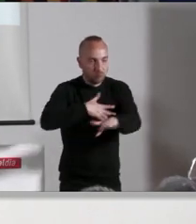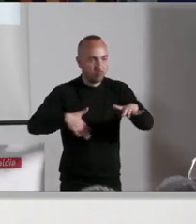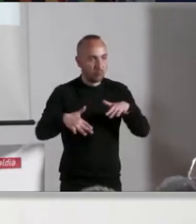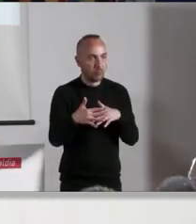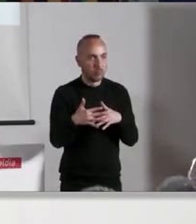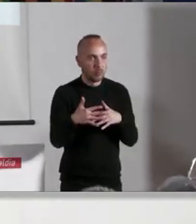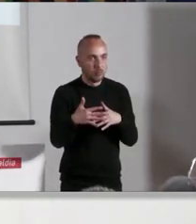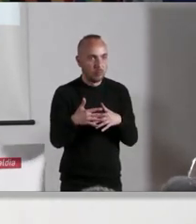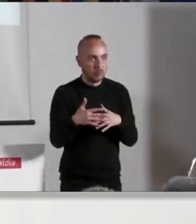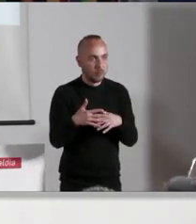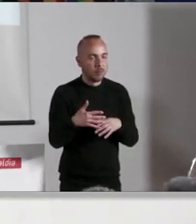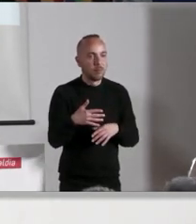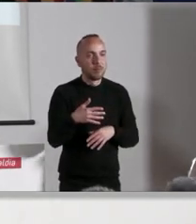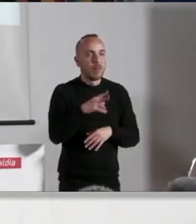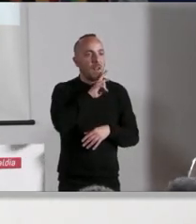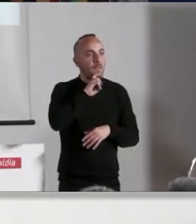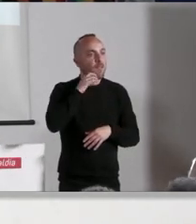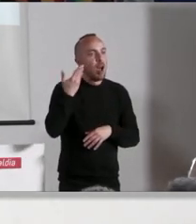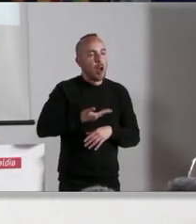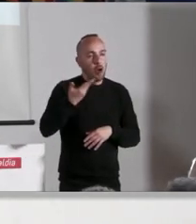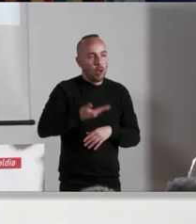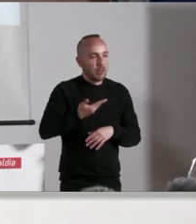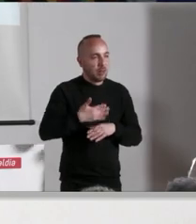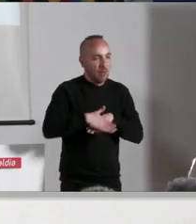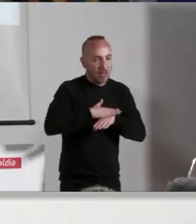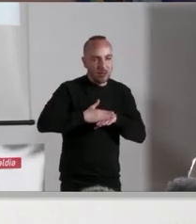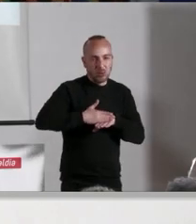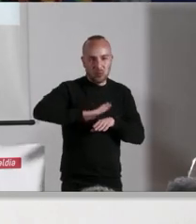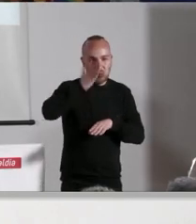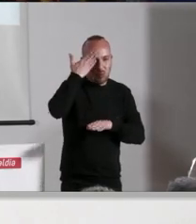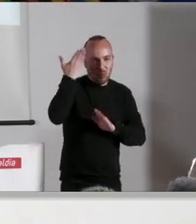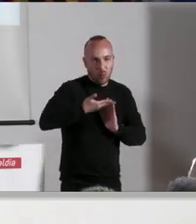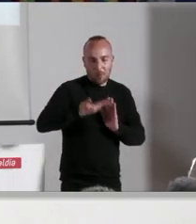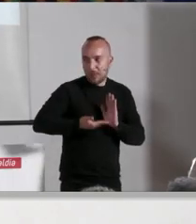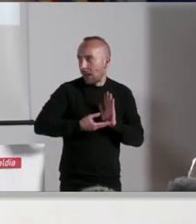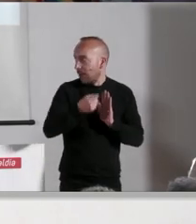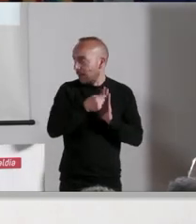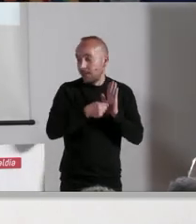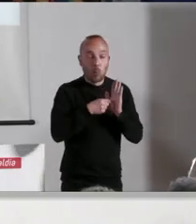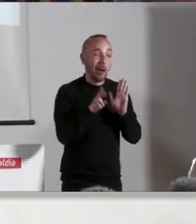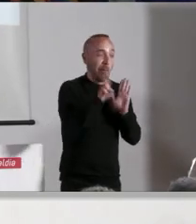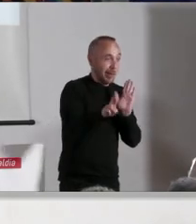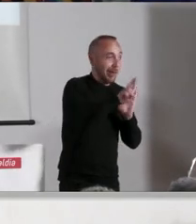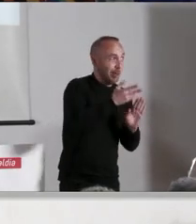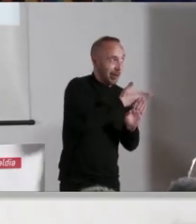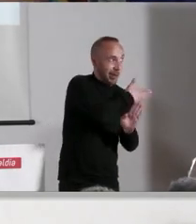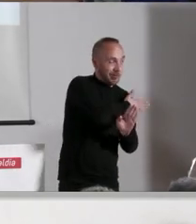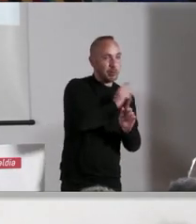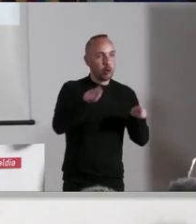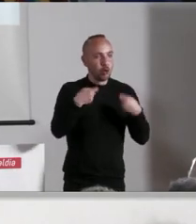el proyecto. Valores básicos y fundamentales, esto ya pues se va repitiendo mucho, ¿no? Pero bueno, pues